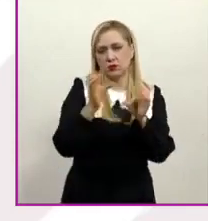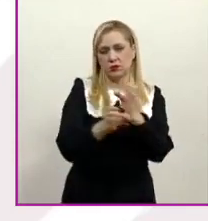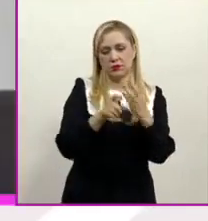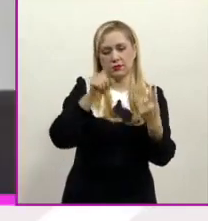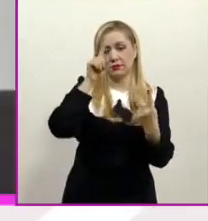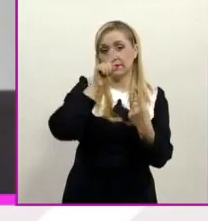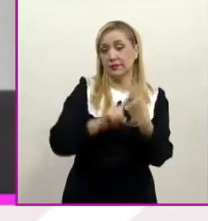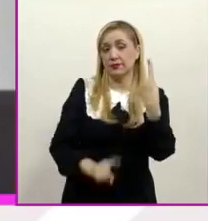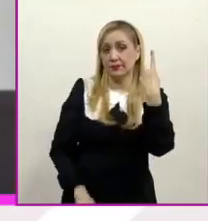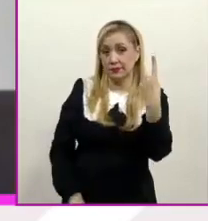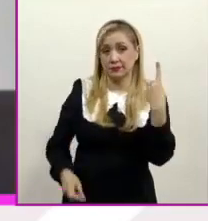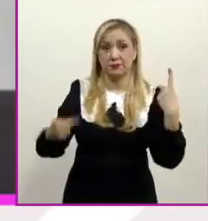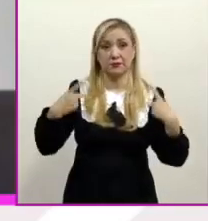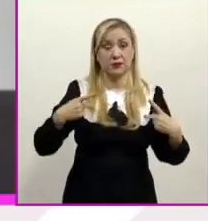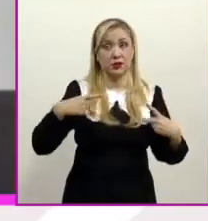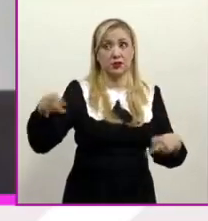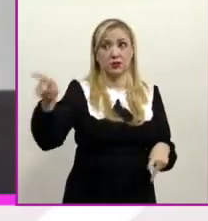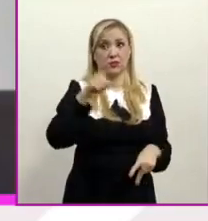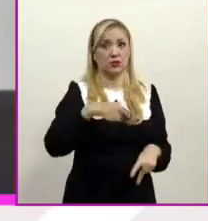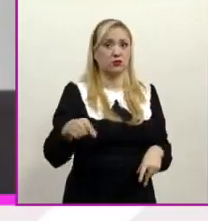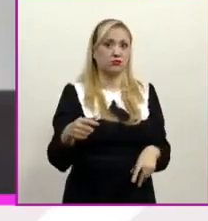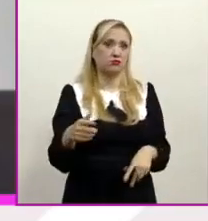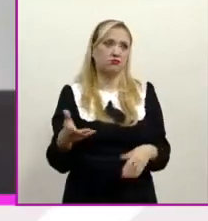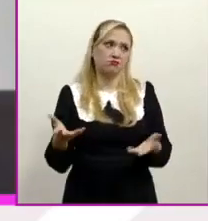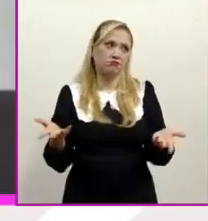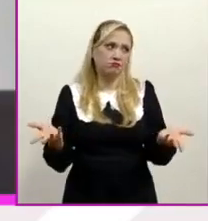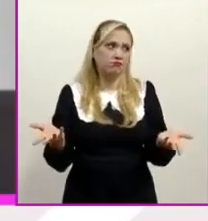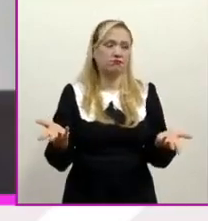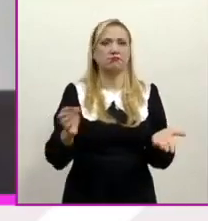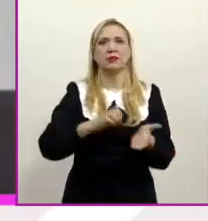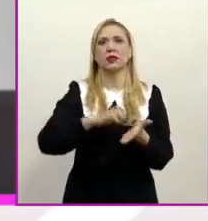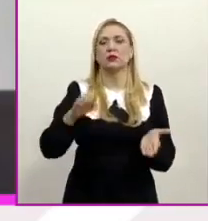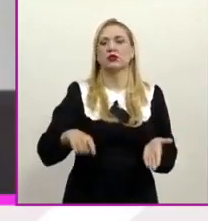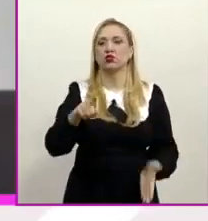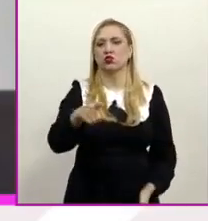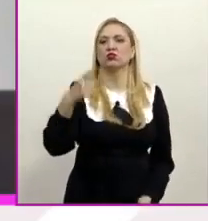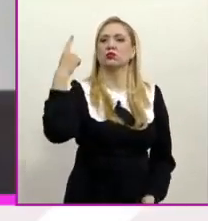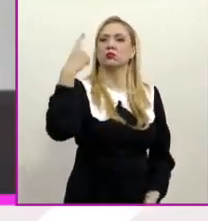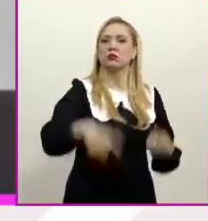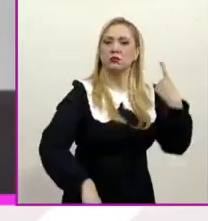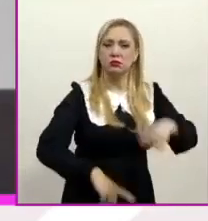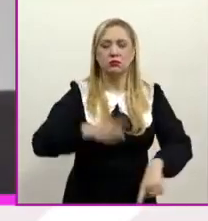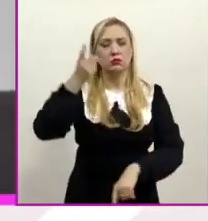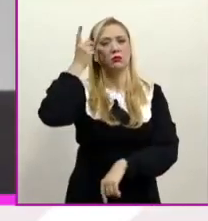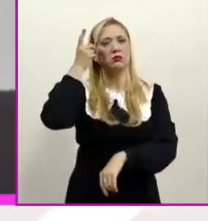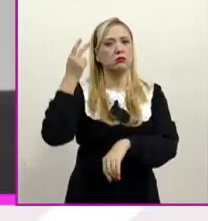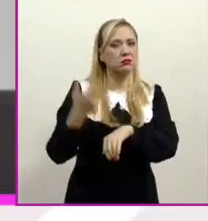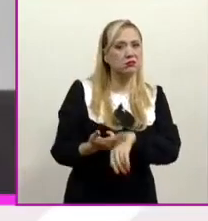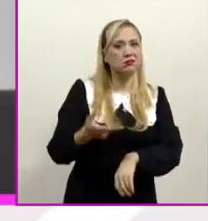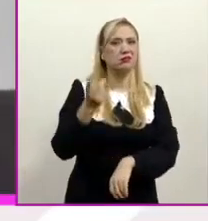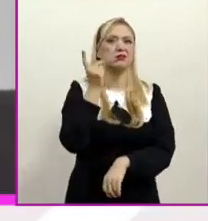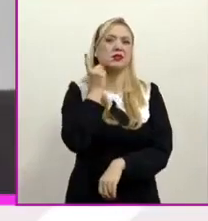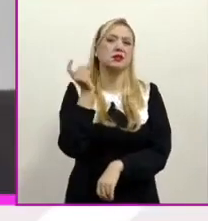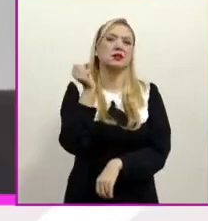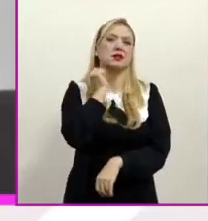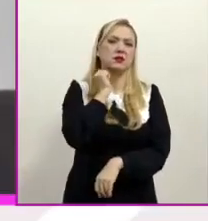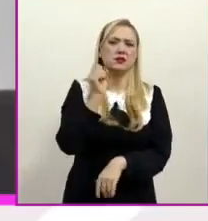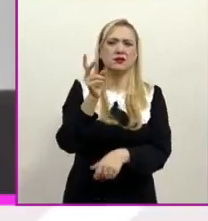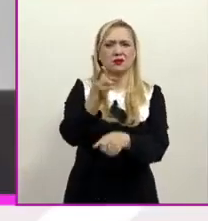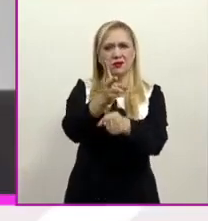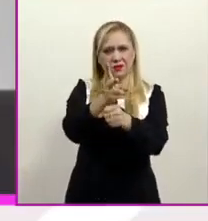a las personas privilegiadas que están en un lugar, en una posición de poder, invitarlas a que reconozcan